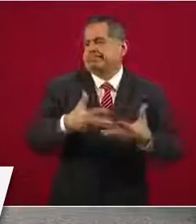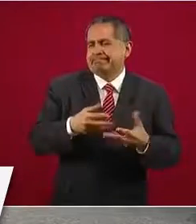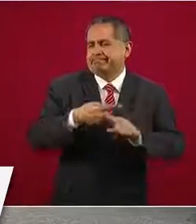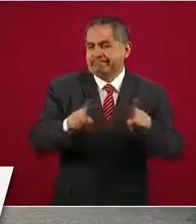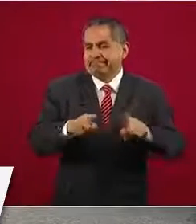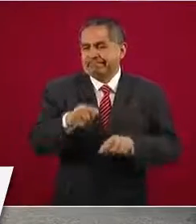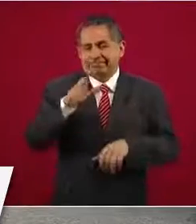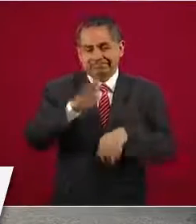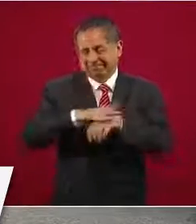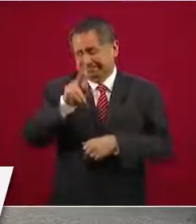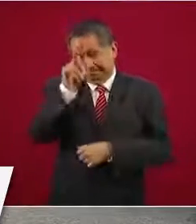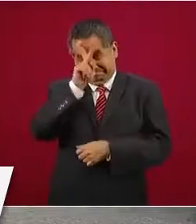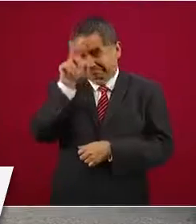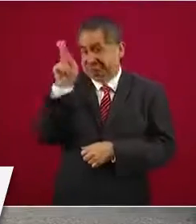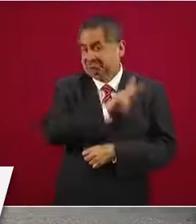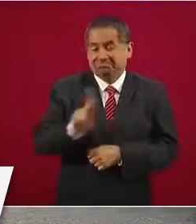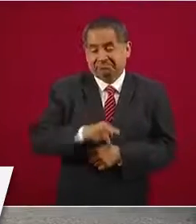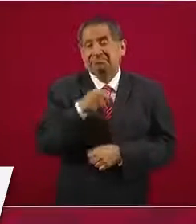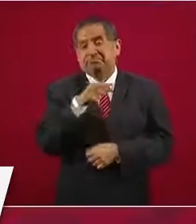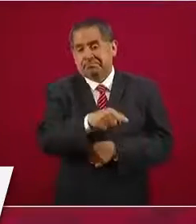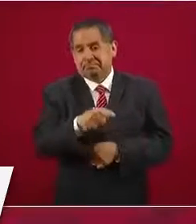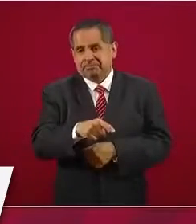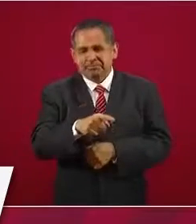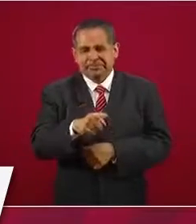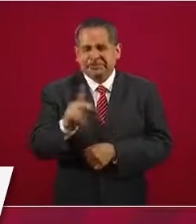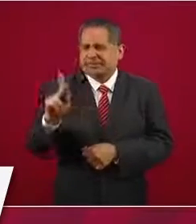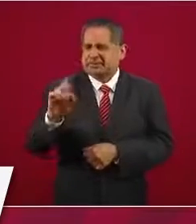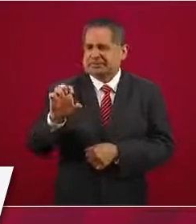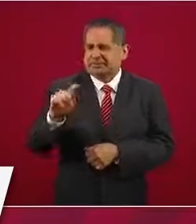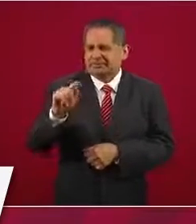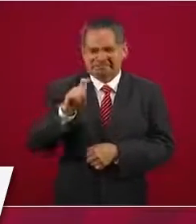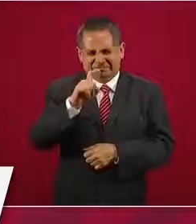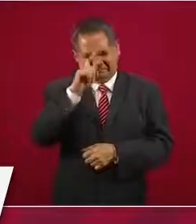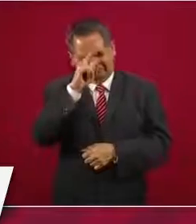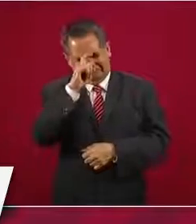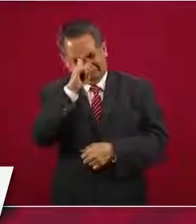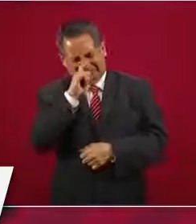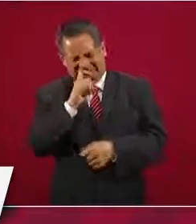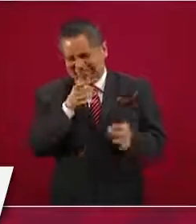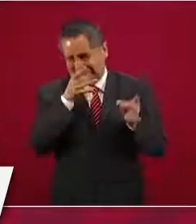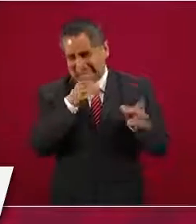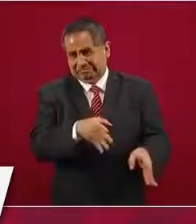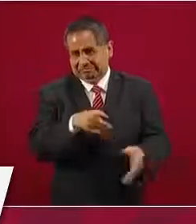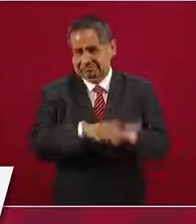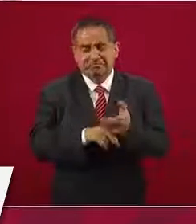es más que eso, es una peste funesta.